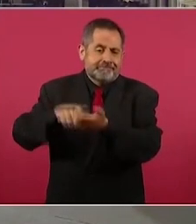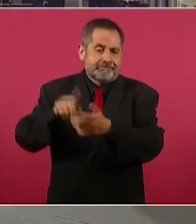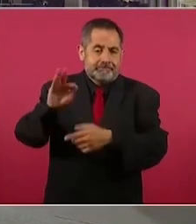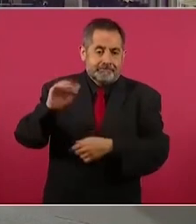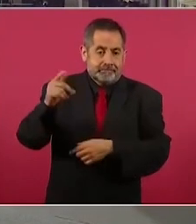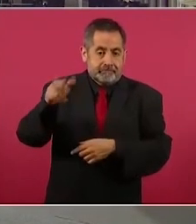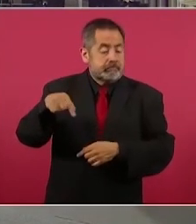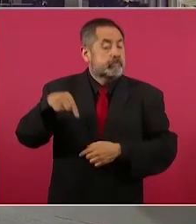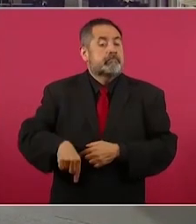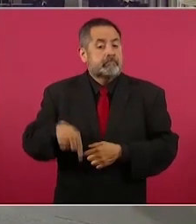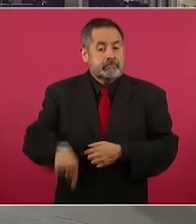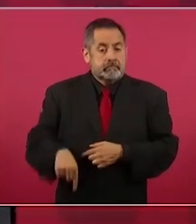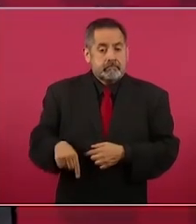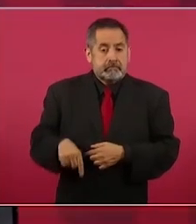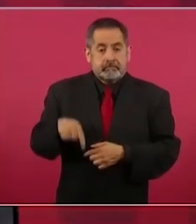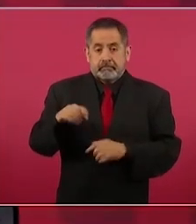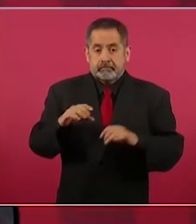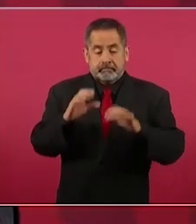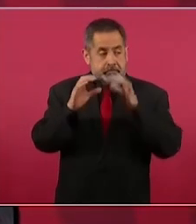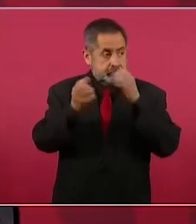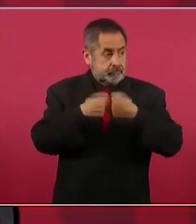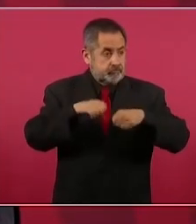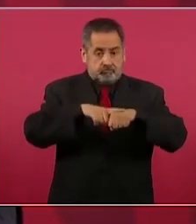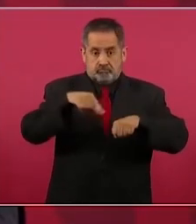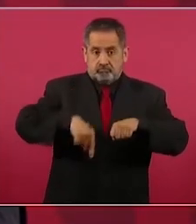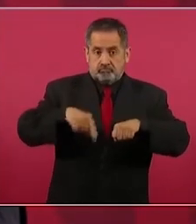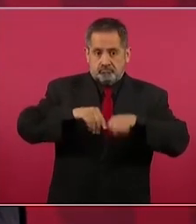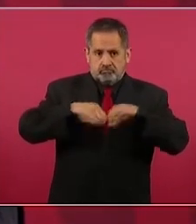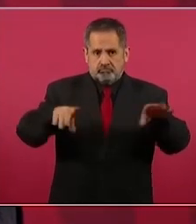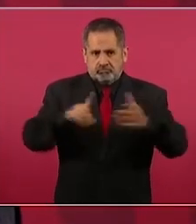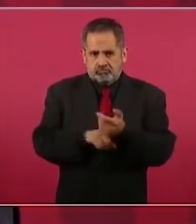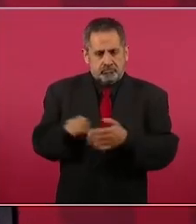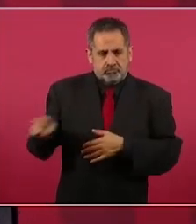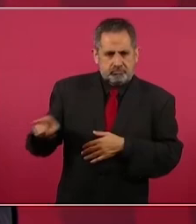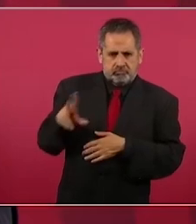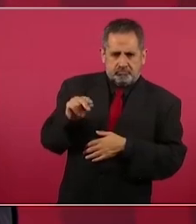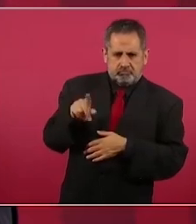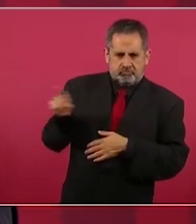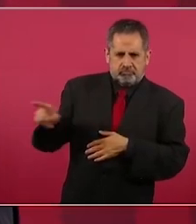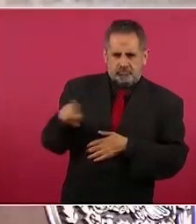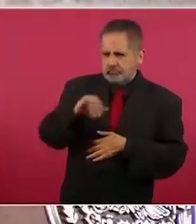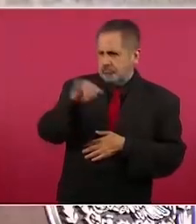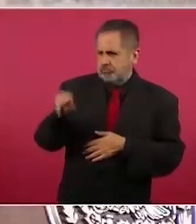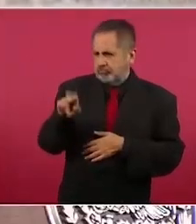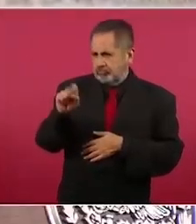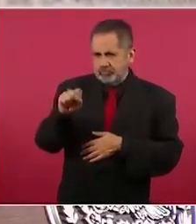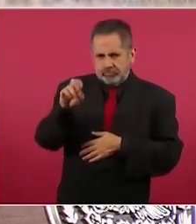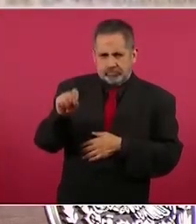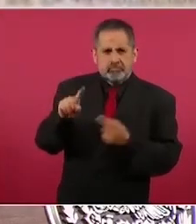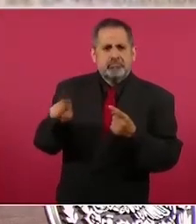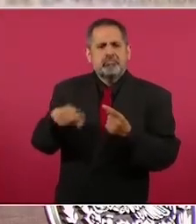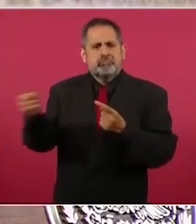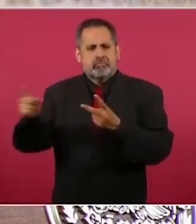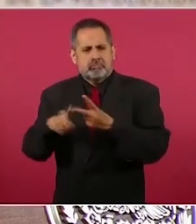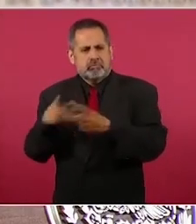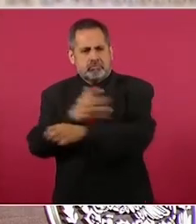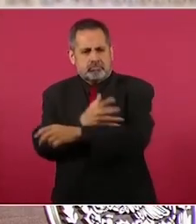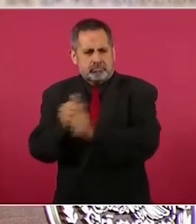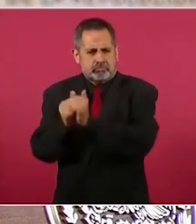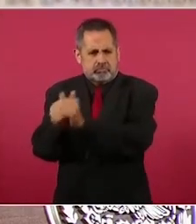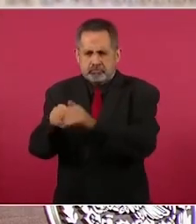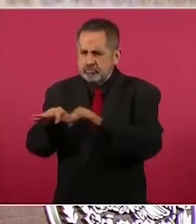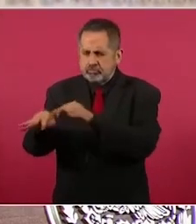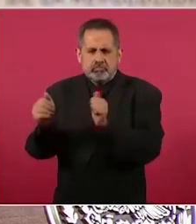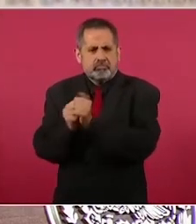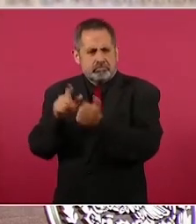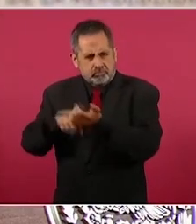Aquí, de comunicación. No fue Jesús, pero fue una compañera que